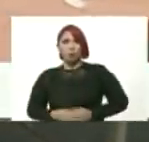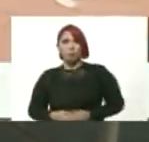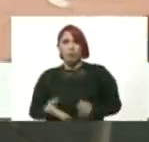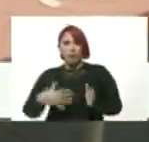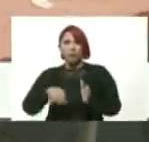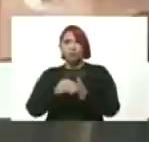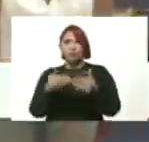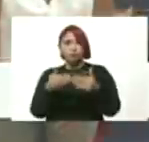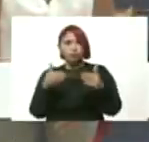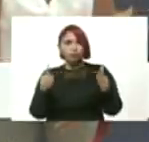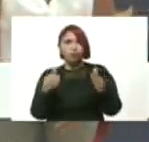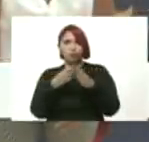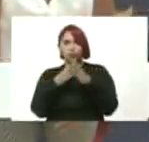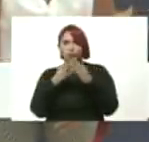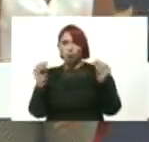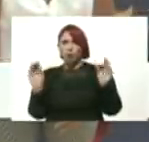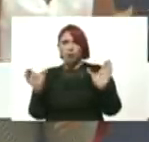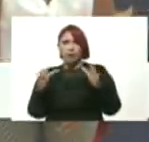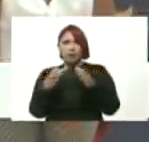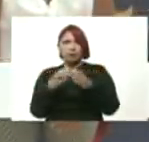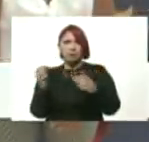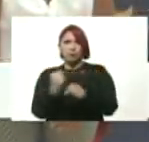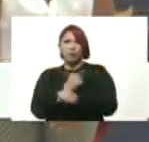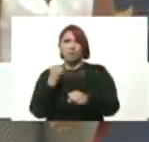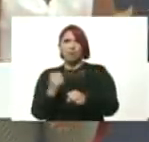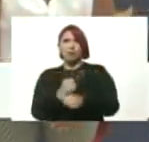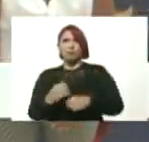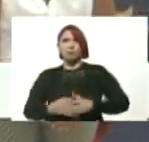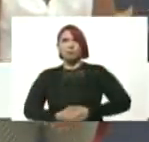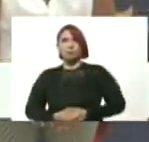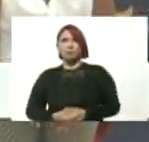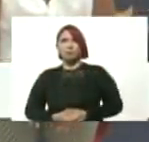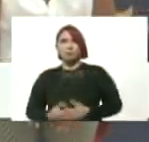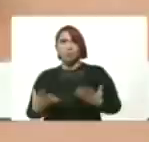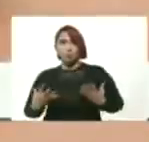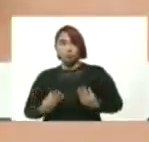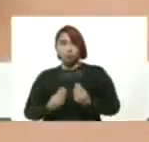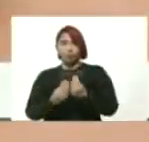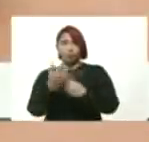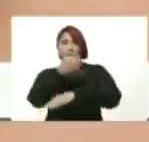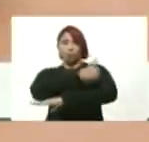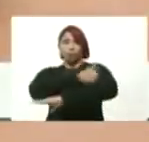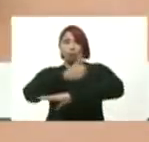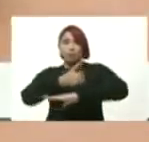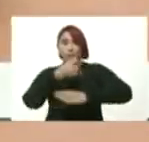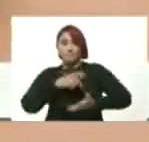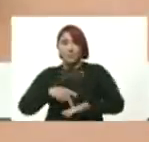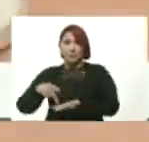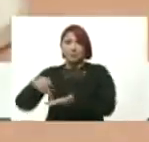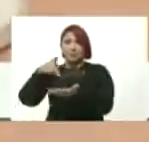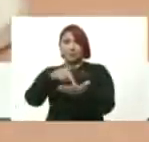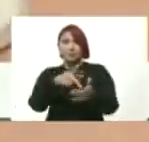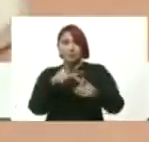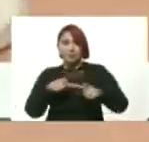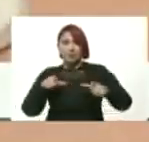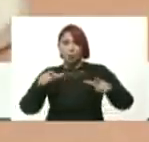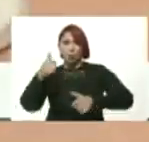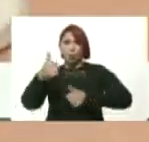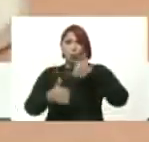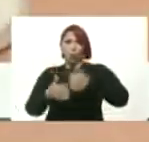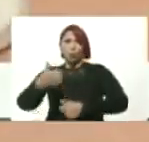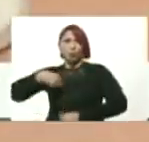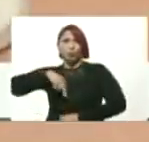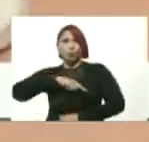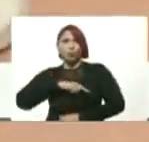y a todo su tren de ministerial que la acompañan las autoridades presentes en estos espacios en el cual nosotros